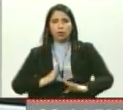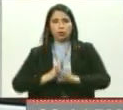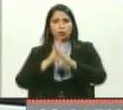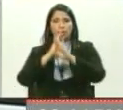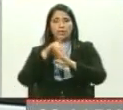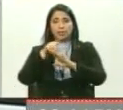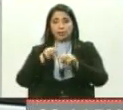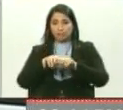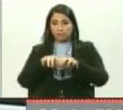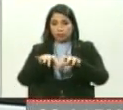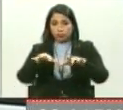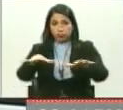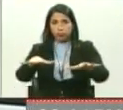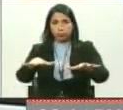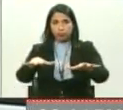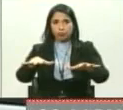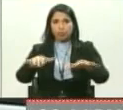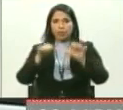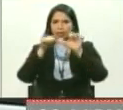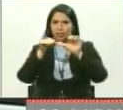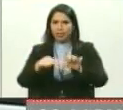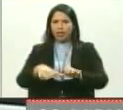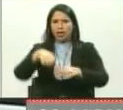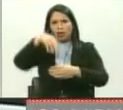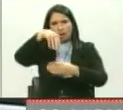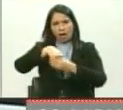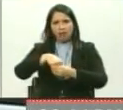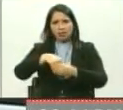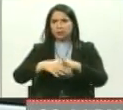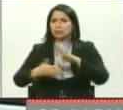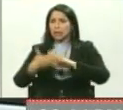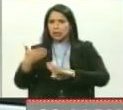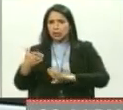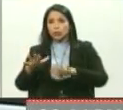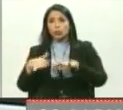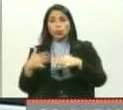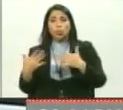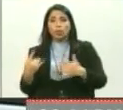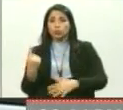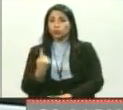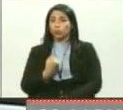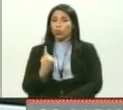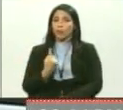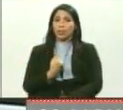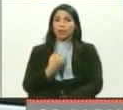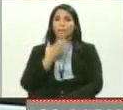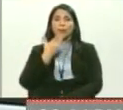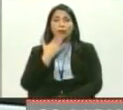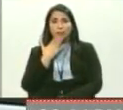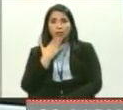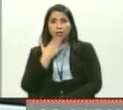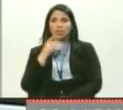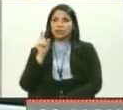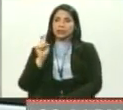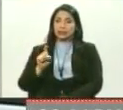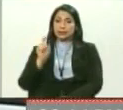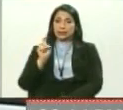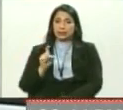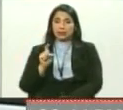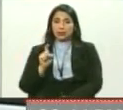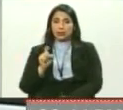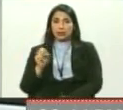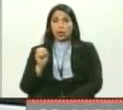esa cadena de transmisión, quedándonos en la casa. Salir cuando solamente es absolutamente necesario